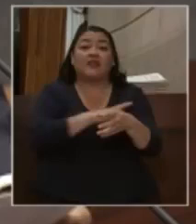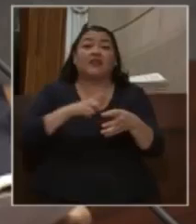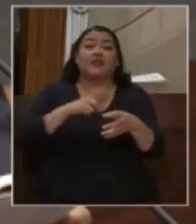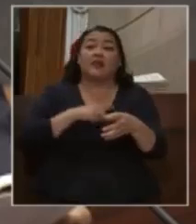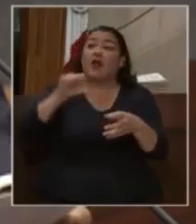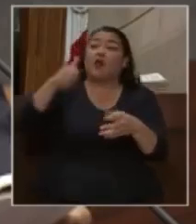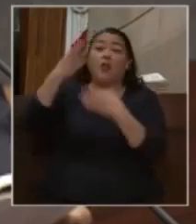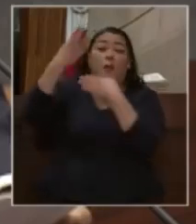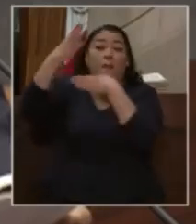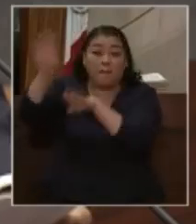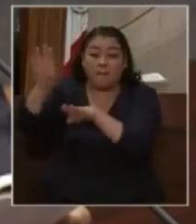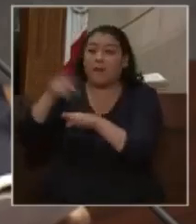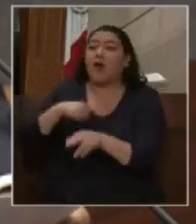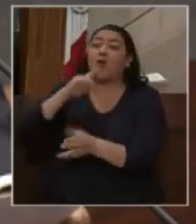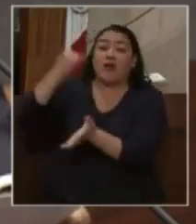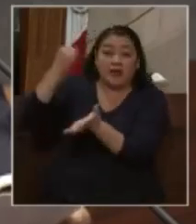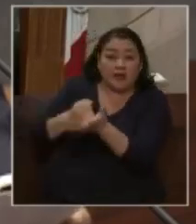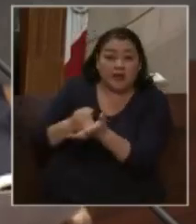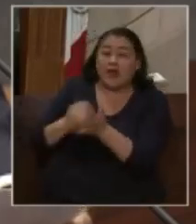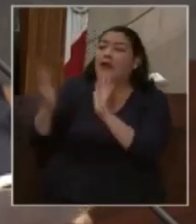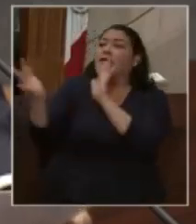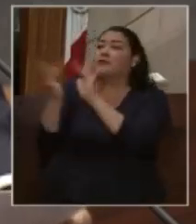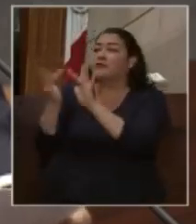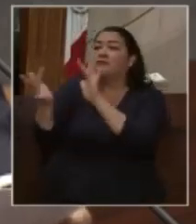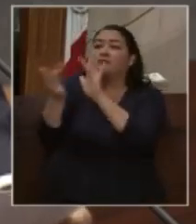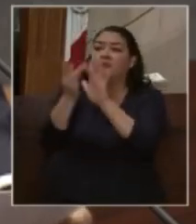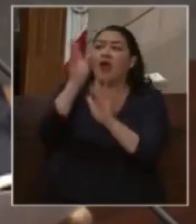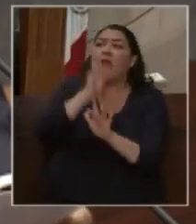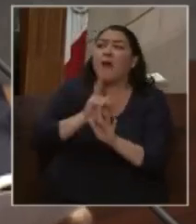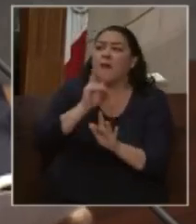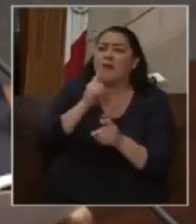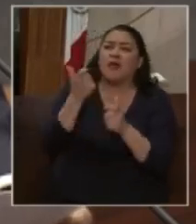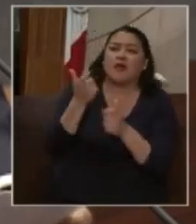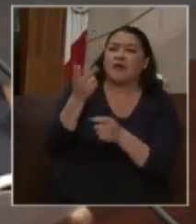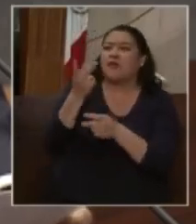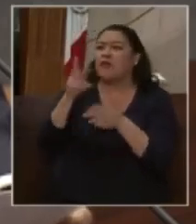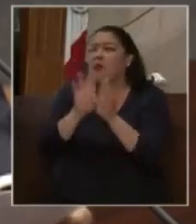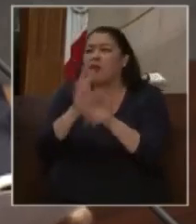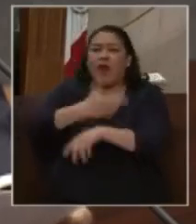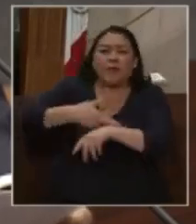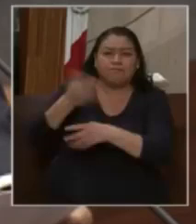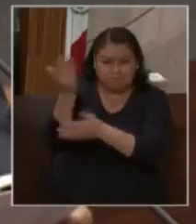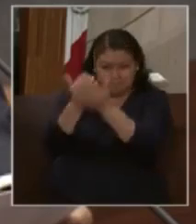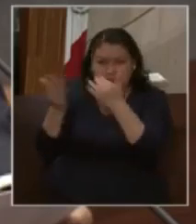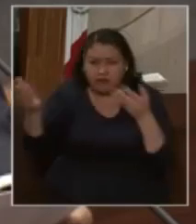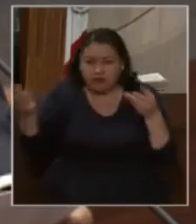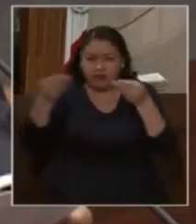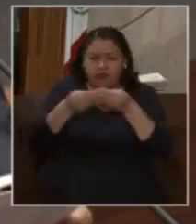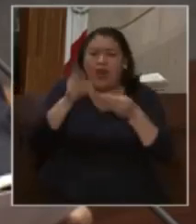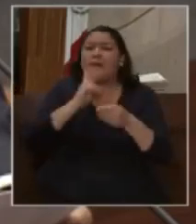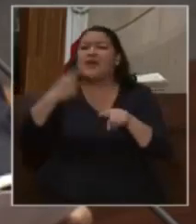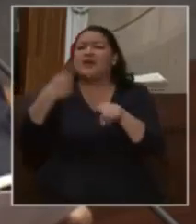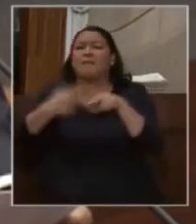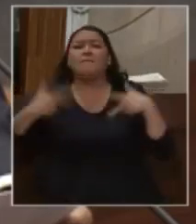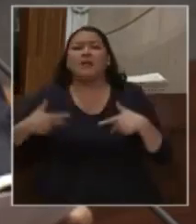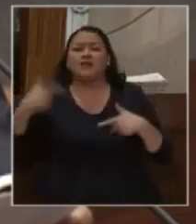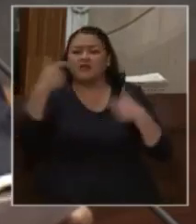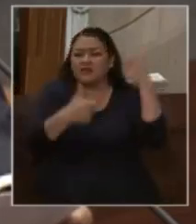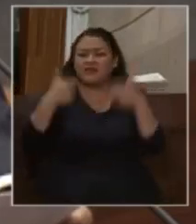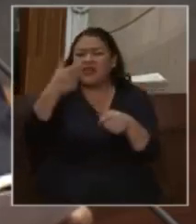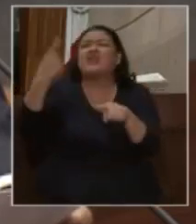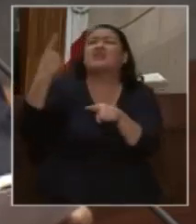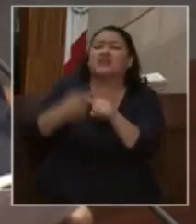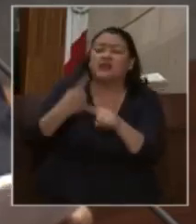las autoridades bancarias y hacendarias, así como aquellas competentes, con el fin de identificar a los clientes y usuarios que realizaron